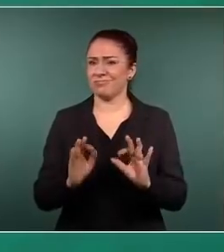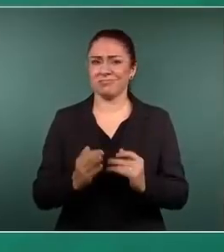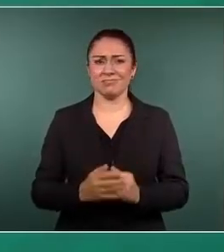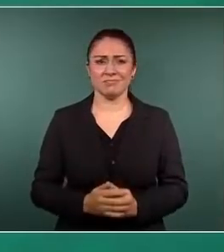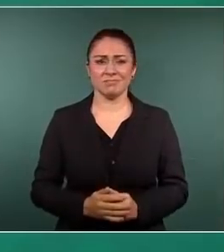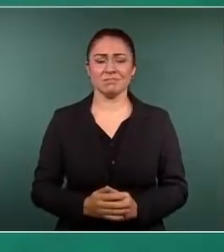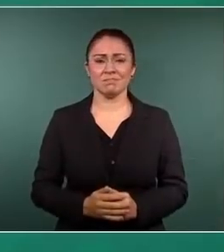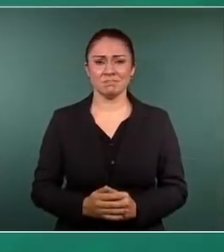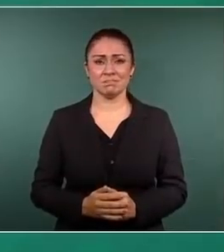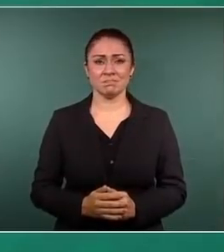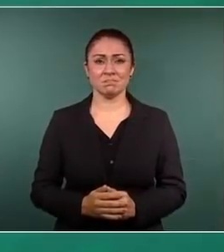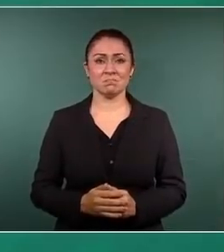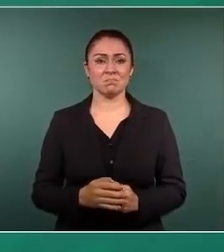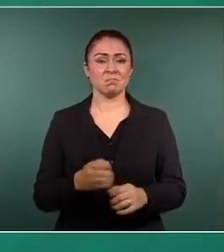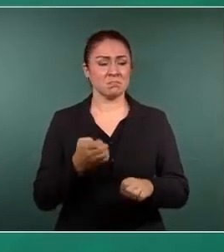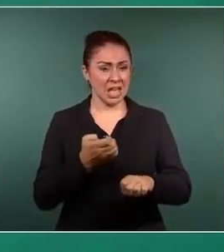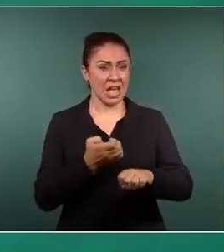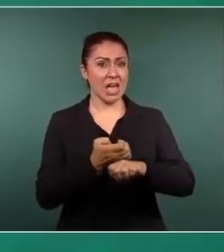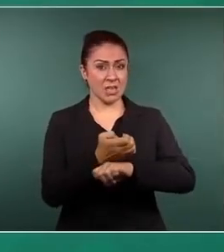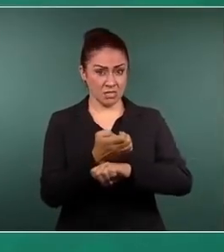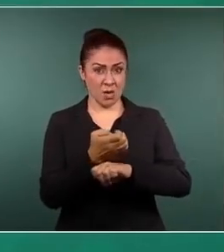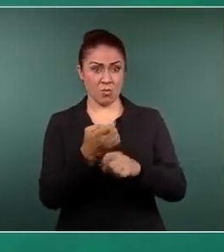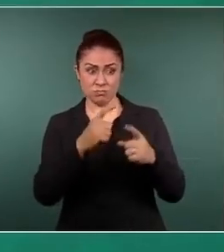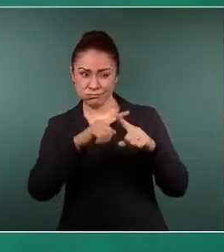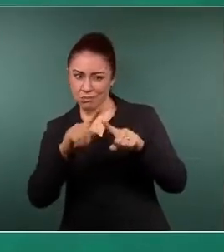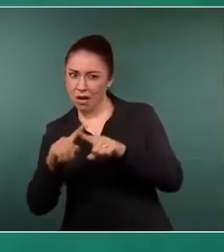y un estado de contrastes